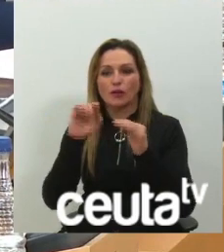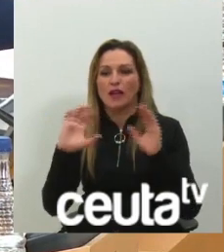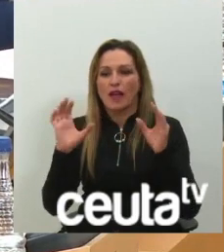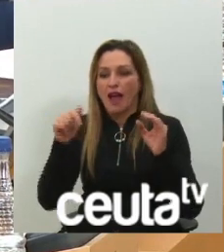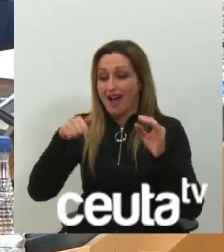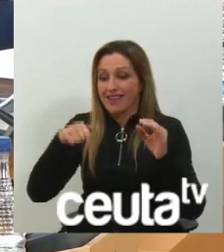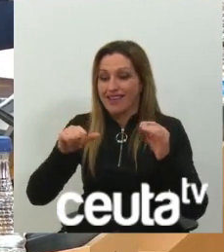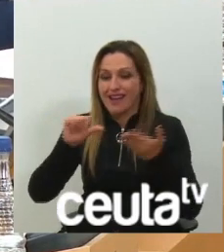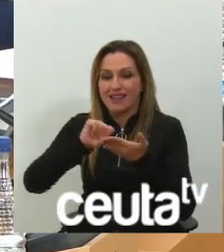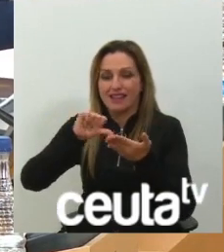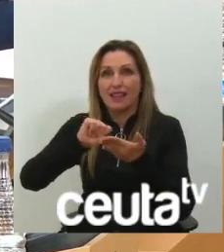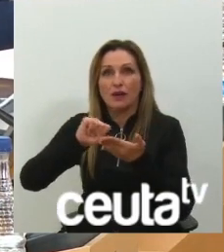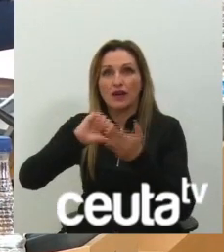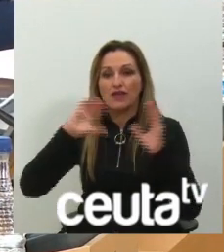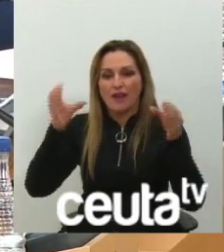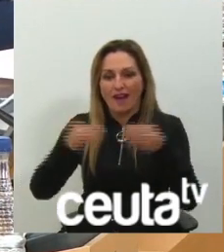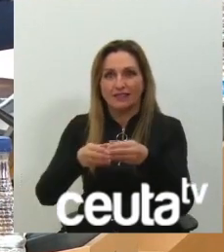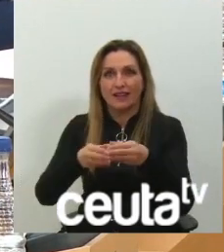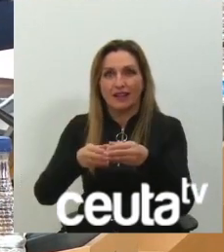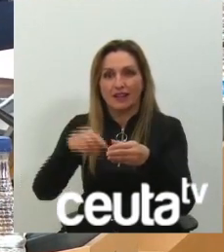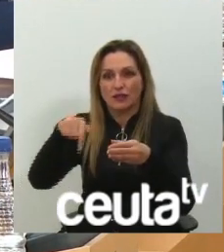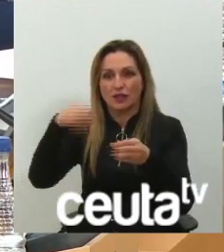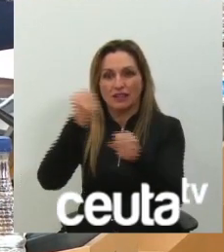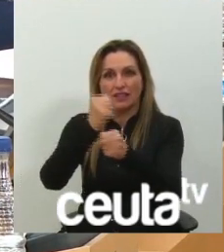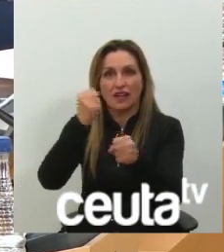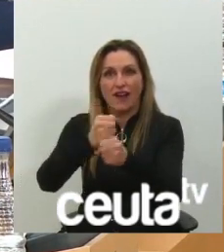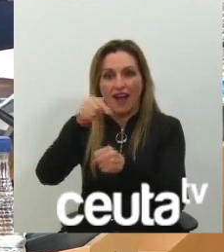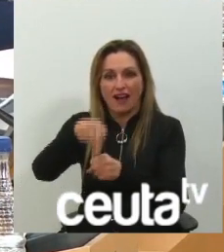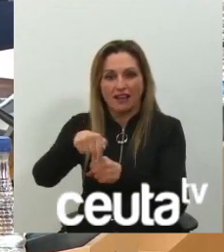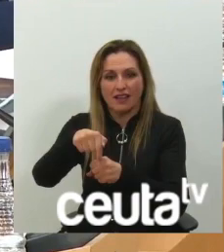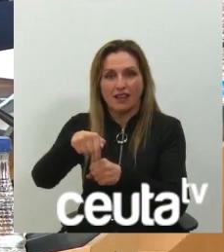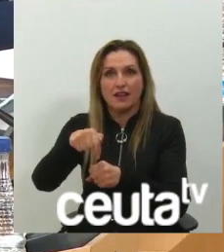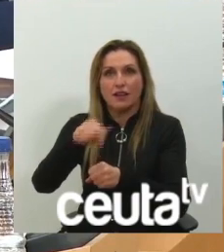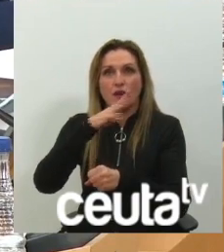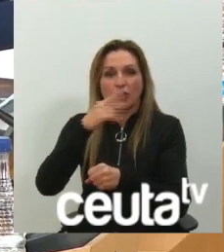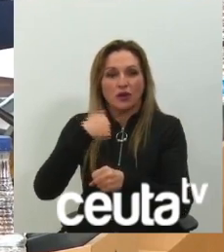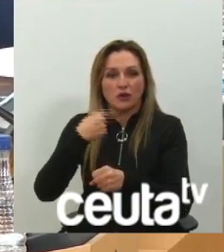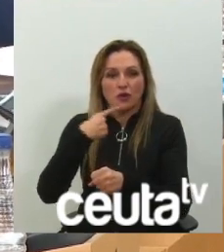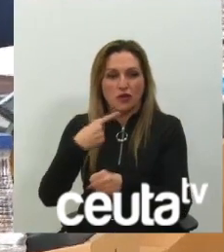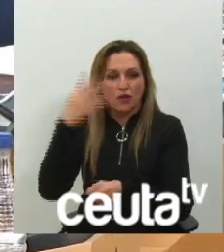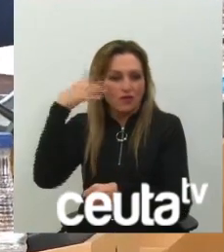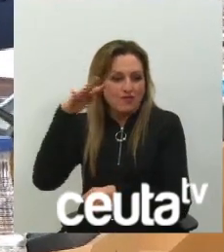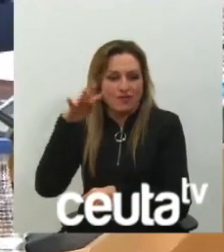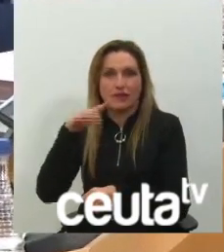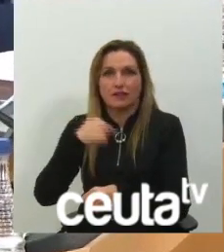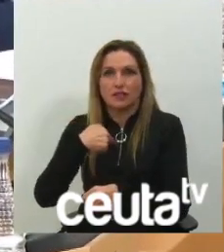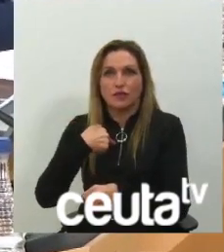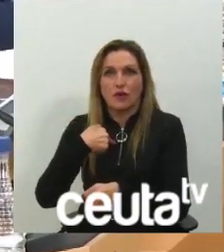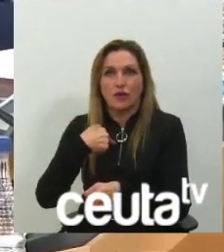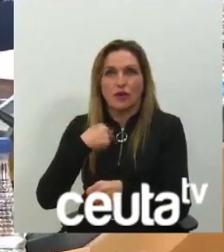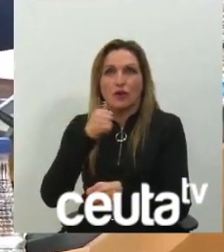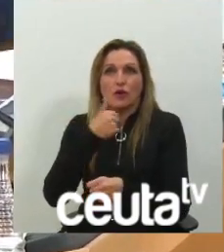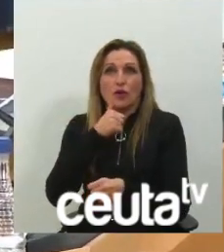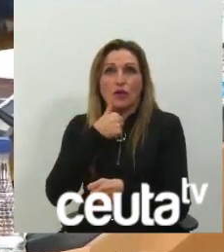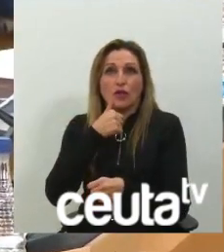usted dice si usted trabaja en ceuta no sale de ceuta y se queda aquí porque yo lo digo porque soy fátima ame porque ceuta es diferente no entonces que ha dicho